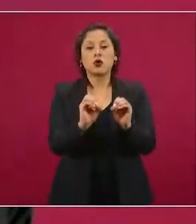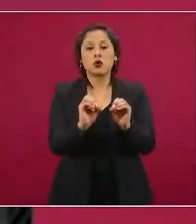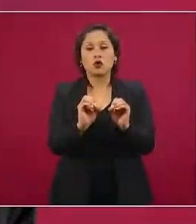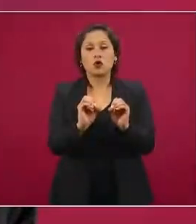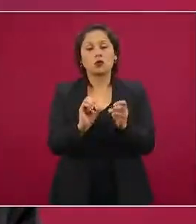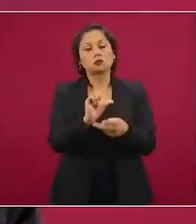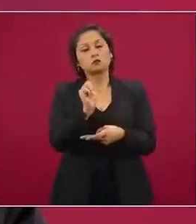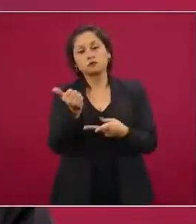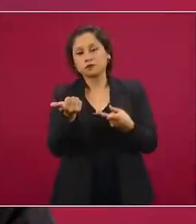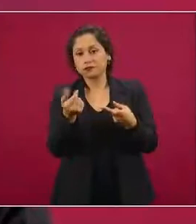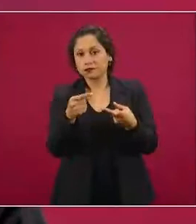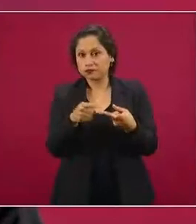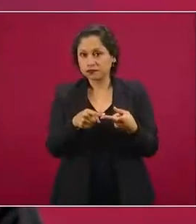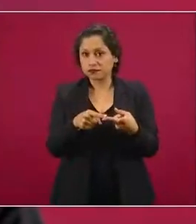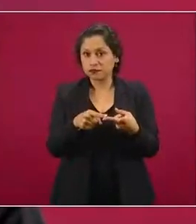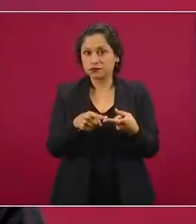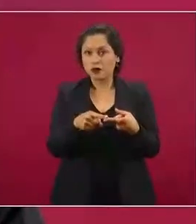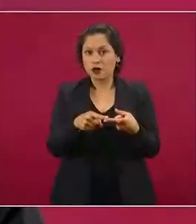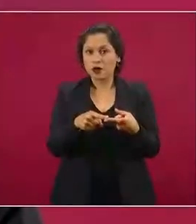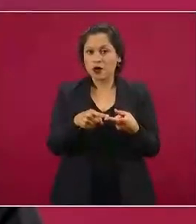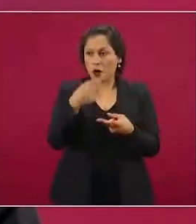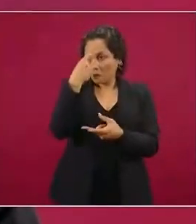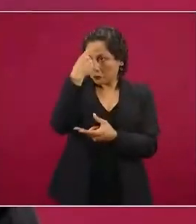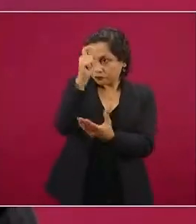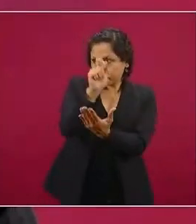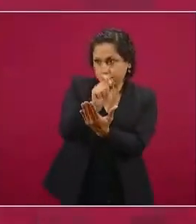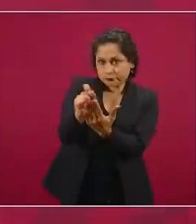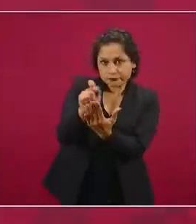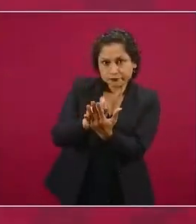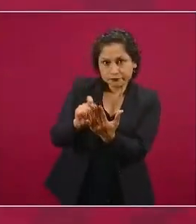los que son escritores,